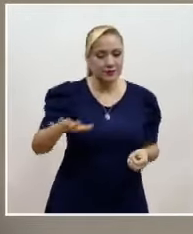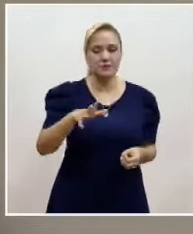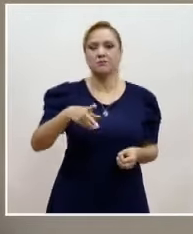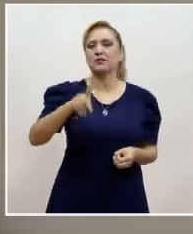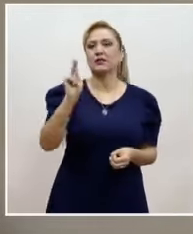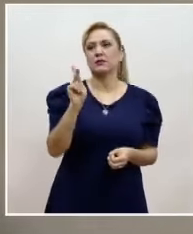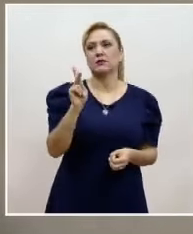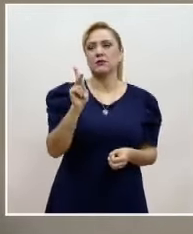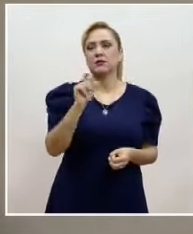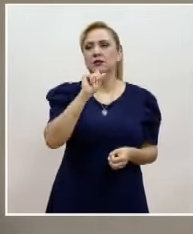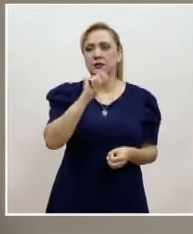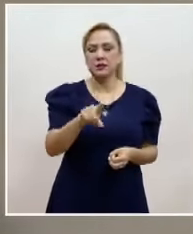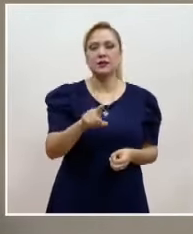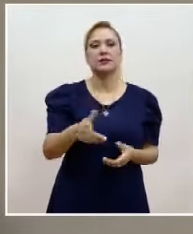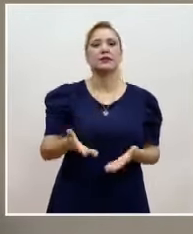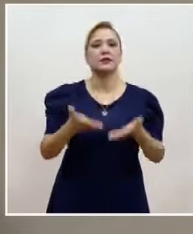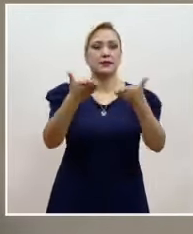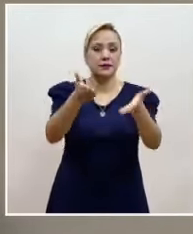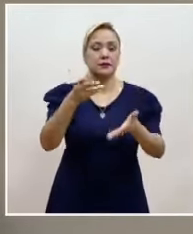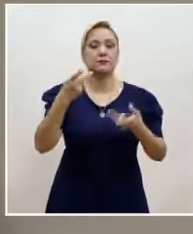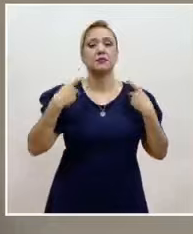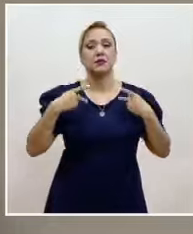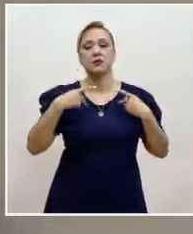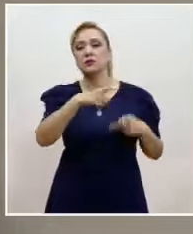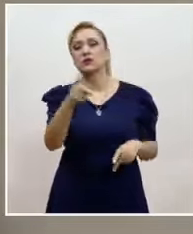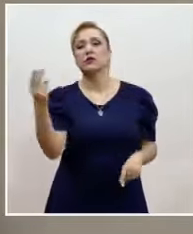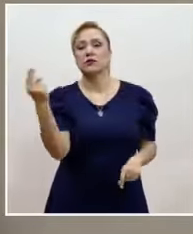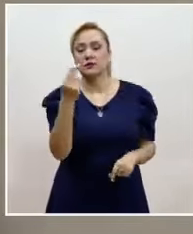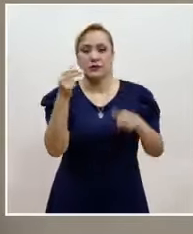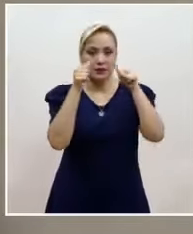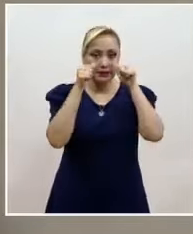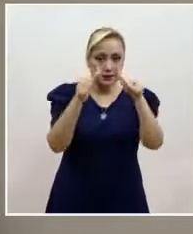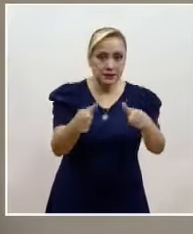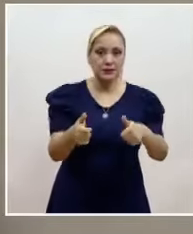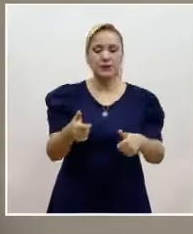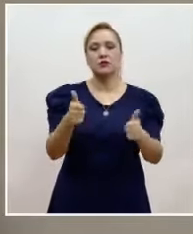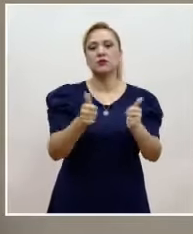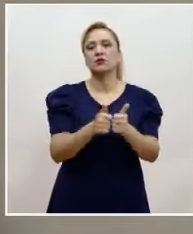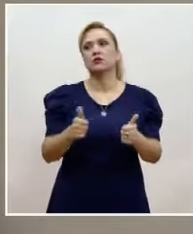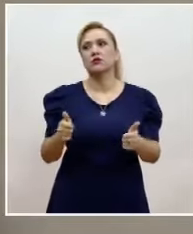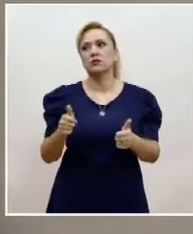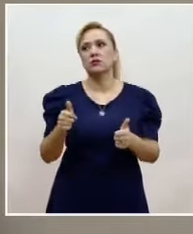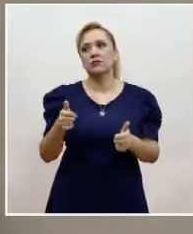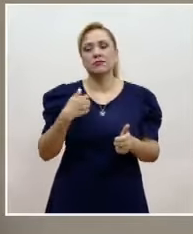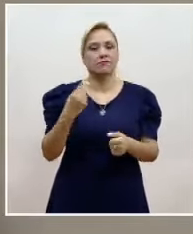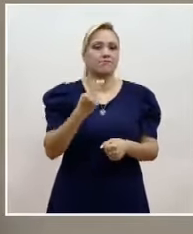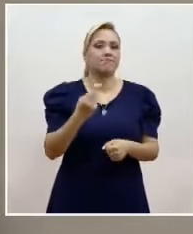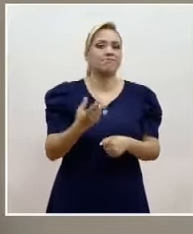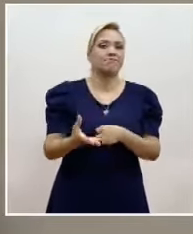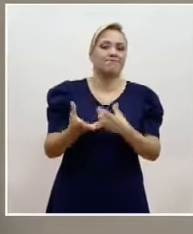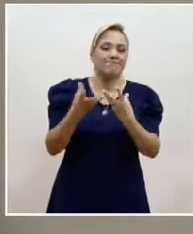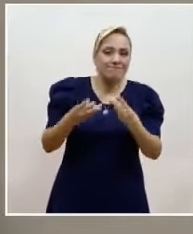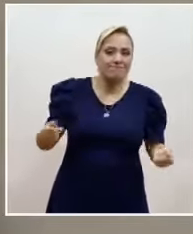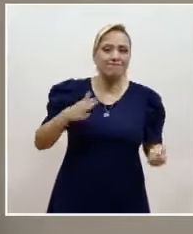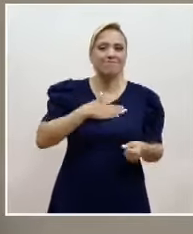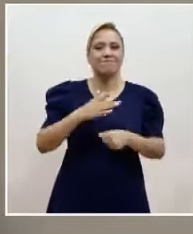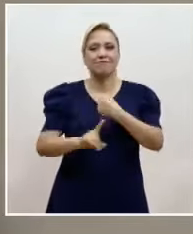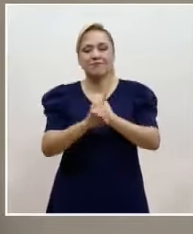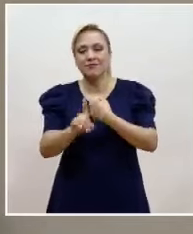sino como un servicio que la gente necesita a partir de necesito resolver mis problemas y no